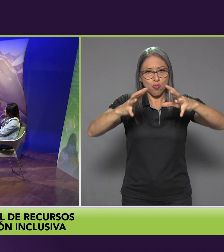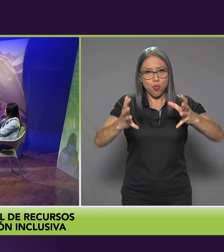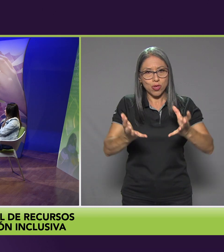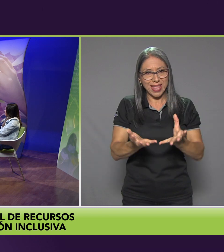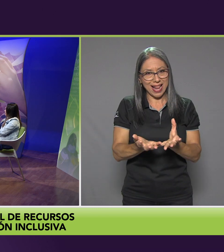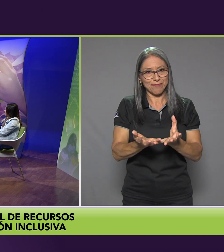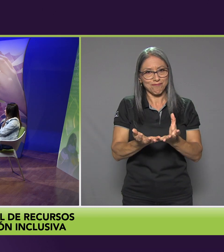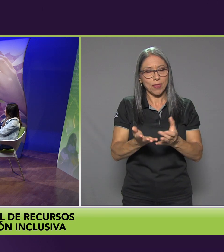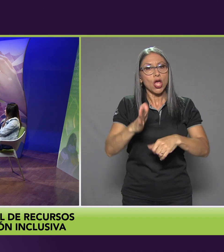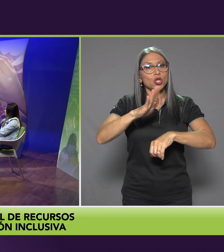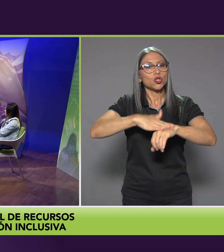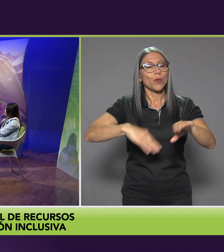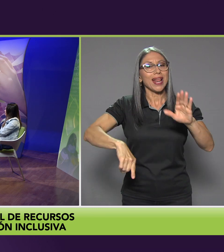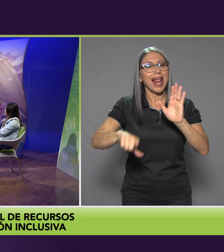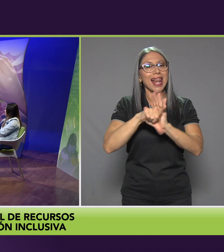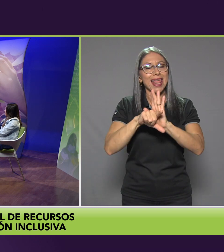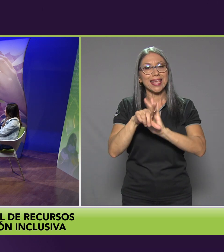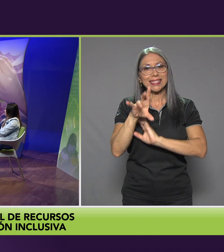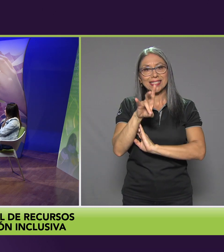la ley